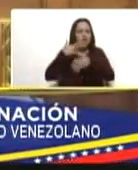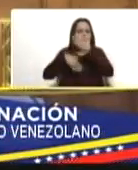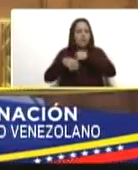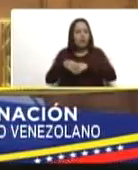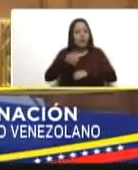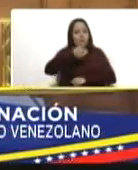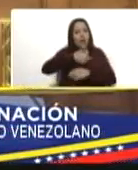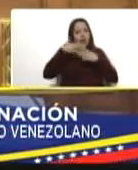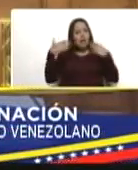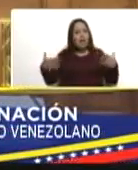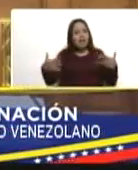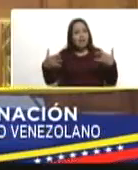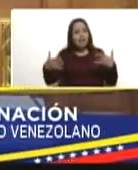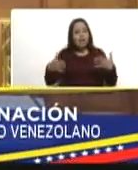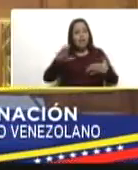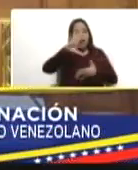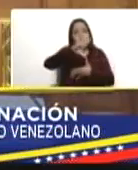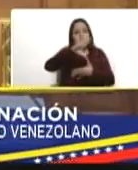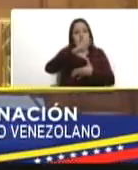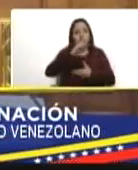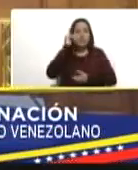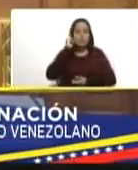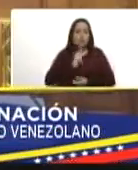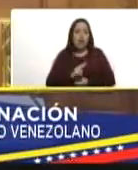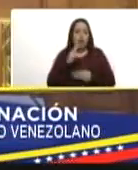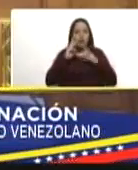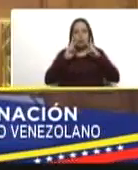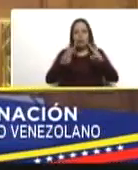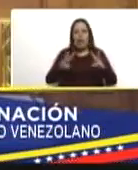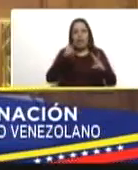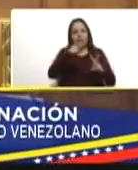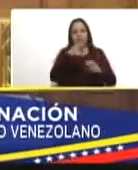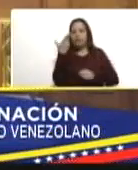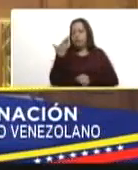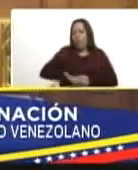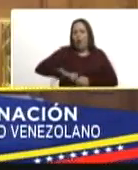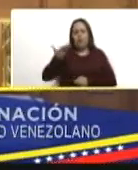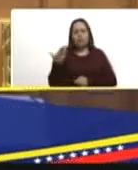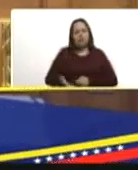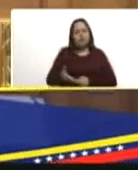Gigante de América Simón Bolívar No eso se pierde de